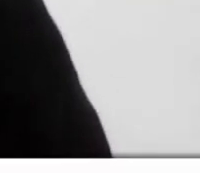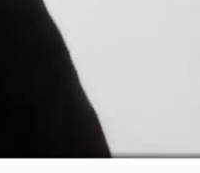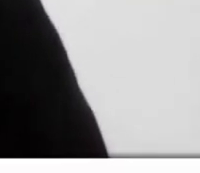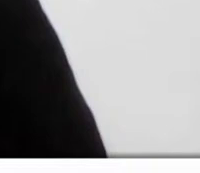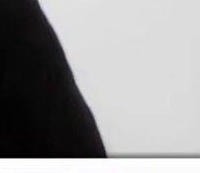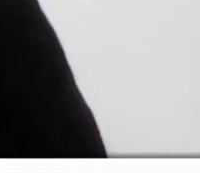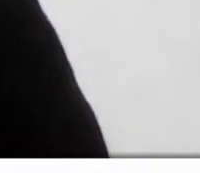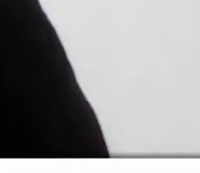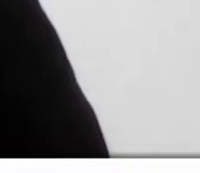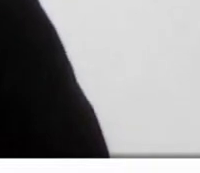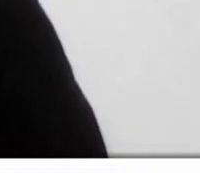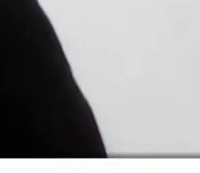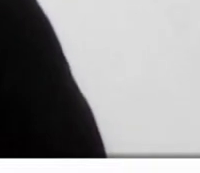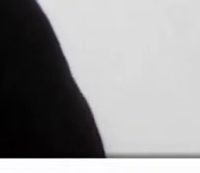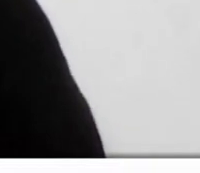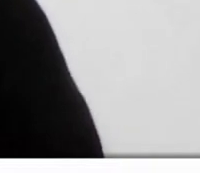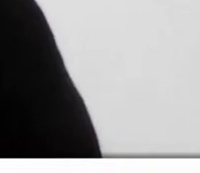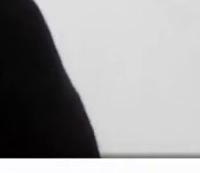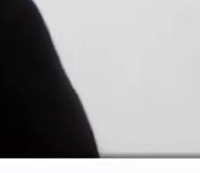2019.